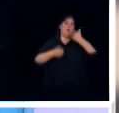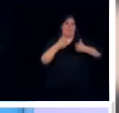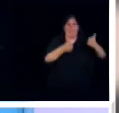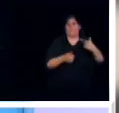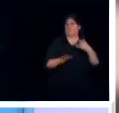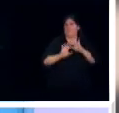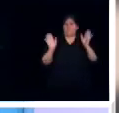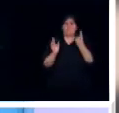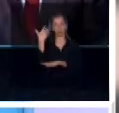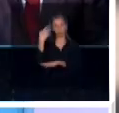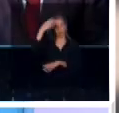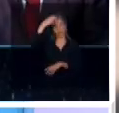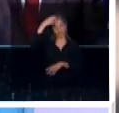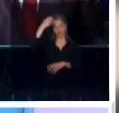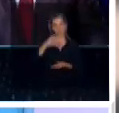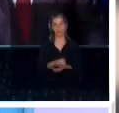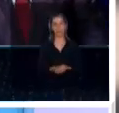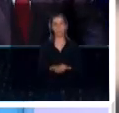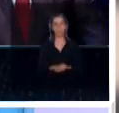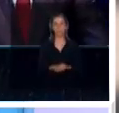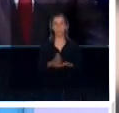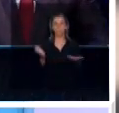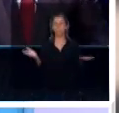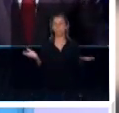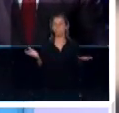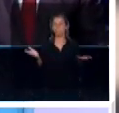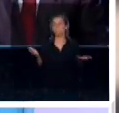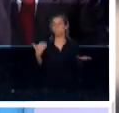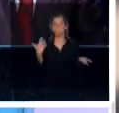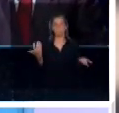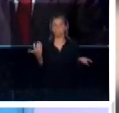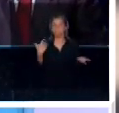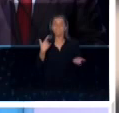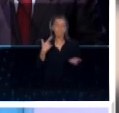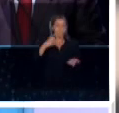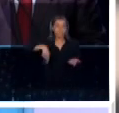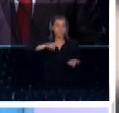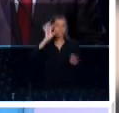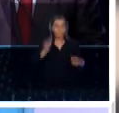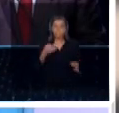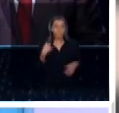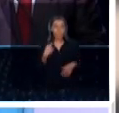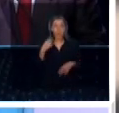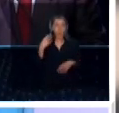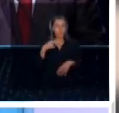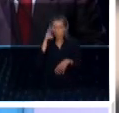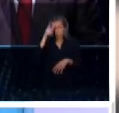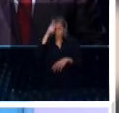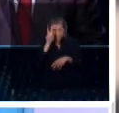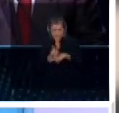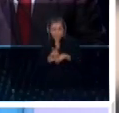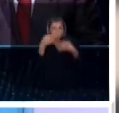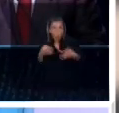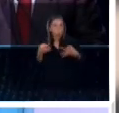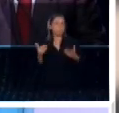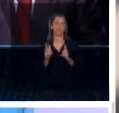la misma superficie, con la misma población, con el mismo presupuesto, con la misma discriminación. Sabe de qué se trata, ¿no? Sabe de qué se trata. Gobierno porteño, totalmente, sabe